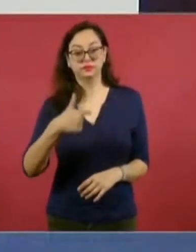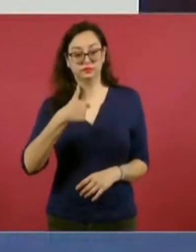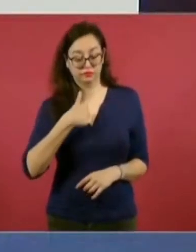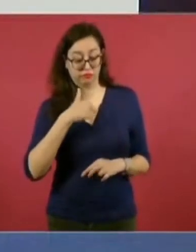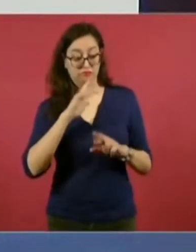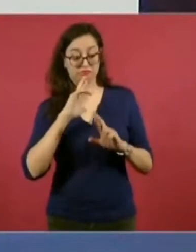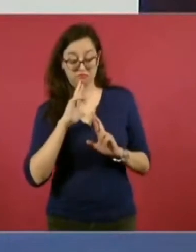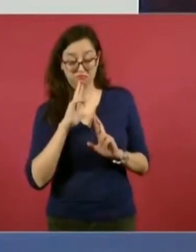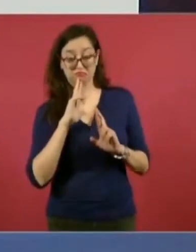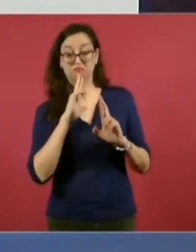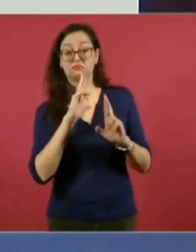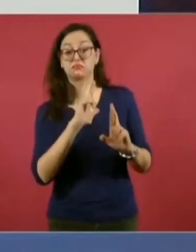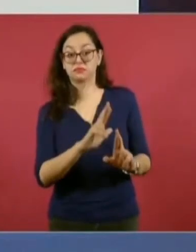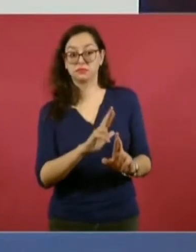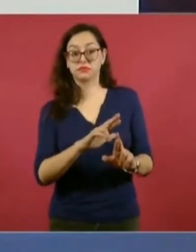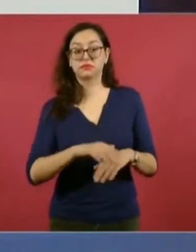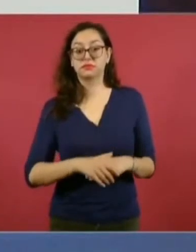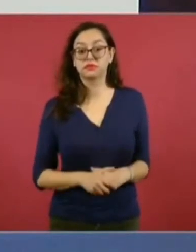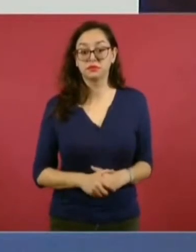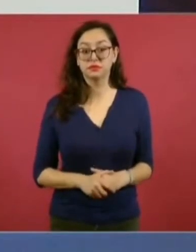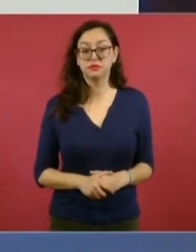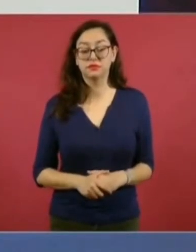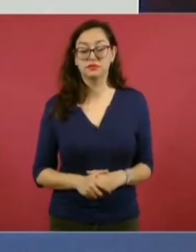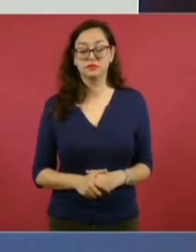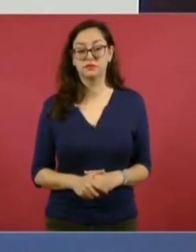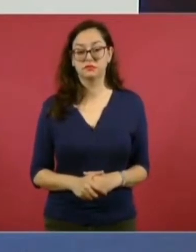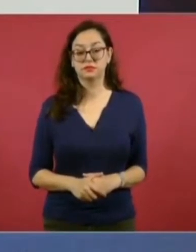señora que maneja